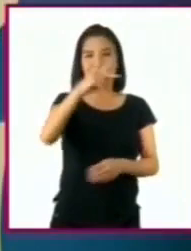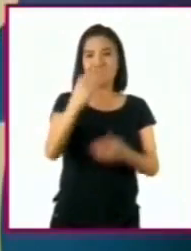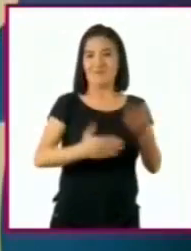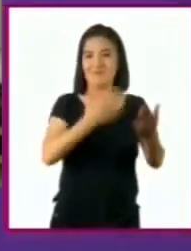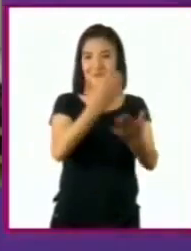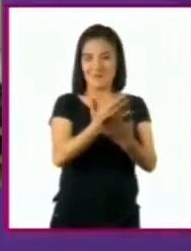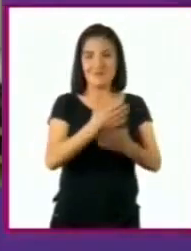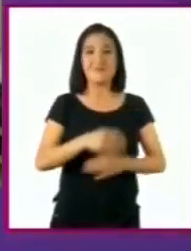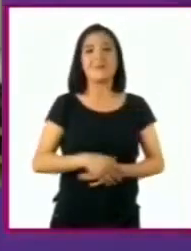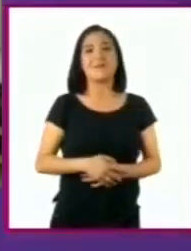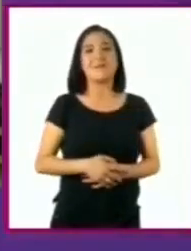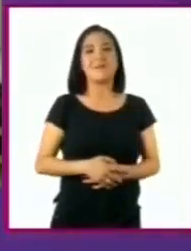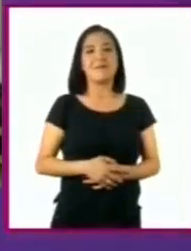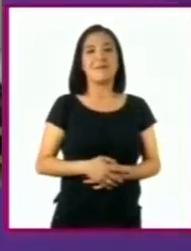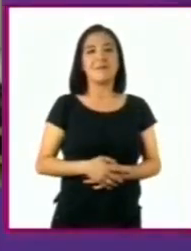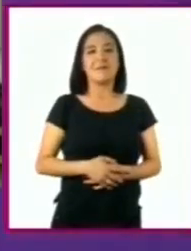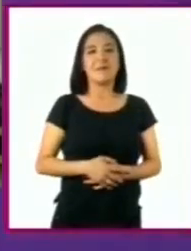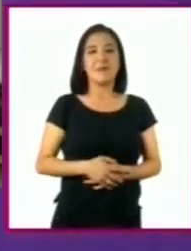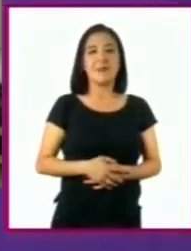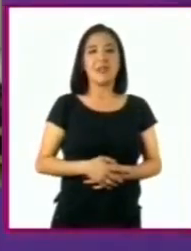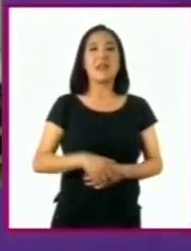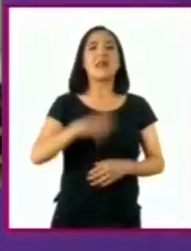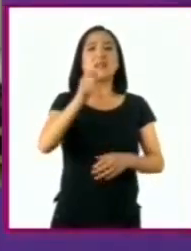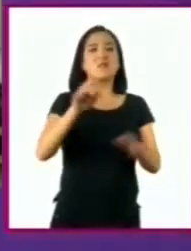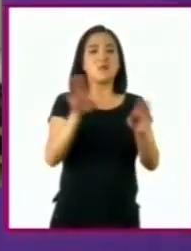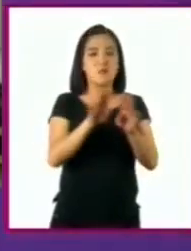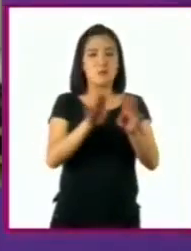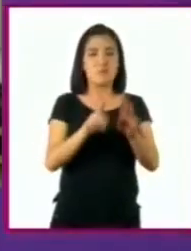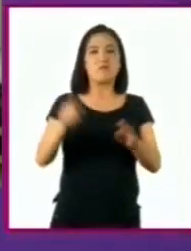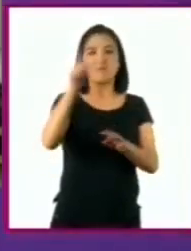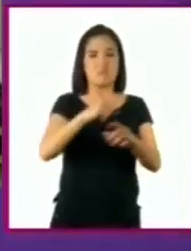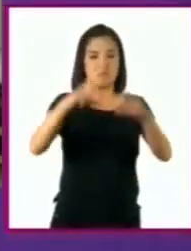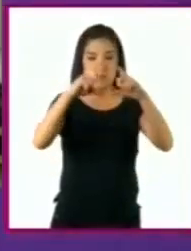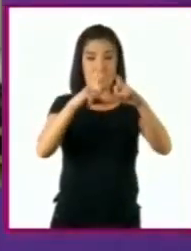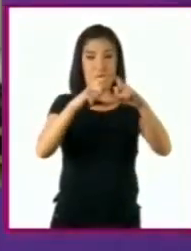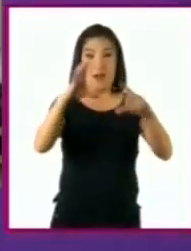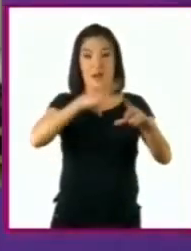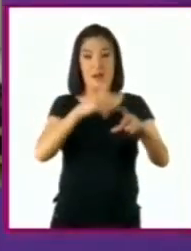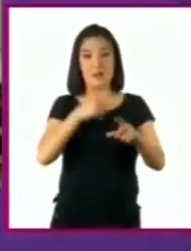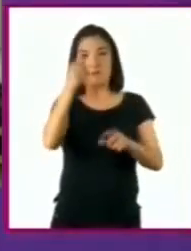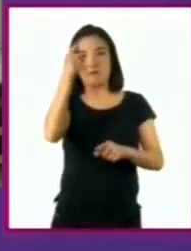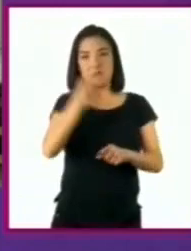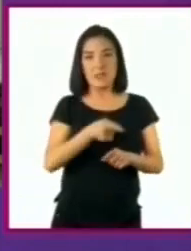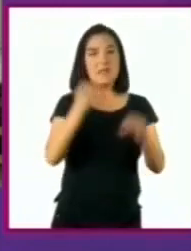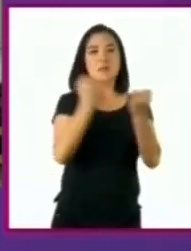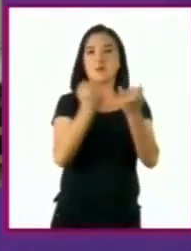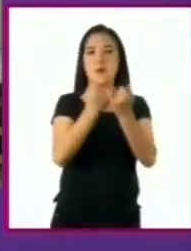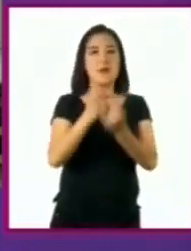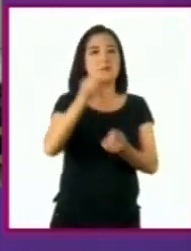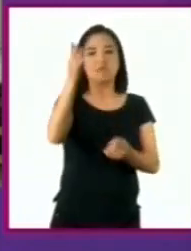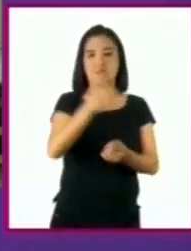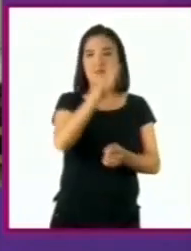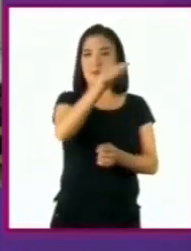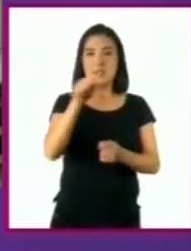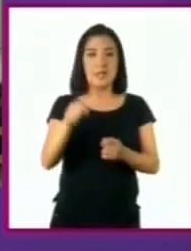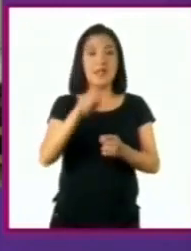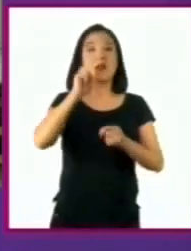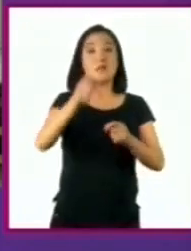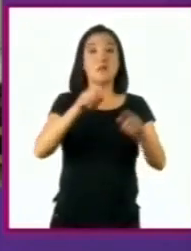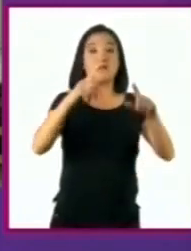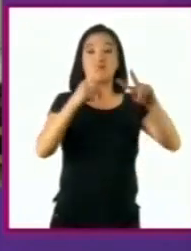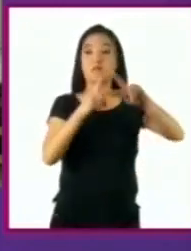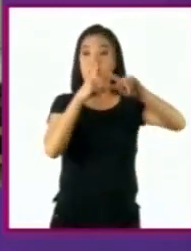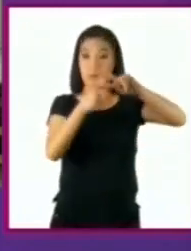proposiciones. Todo diámetro corta el círculo en dos partes iguales. Los ángulos de la base de un